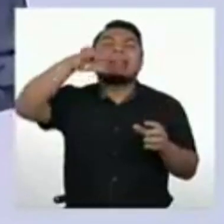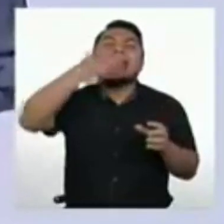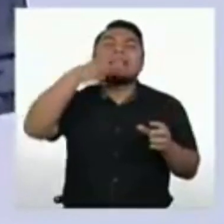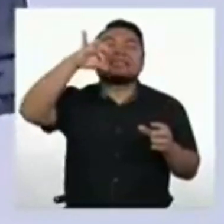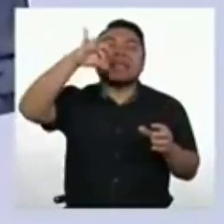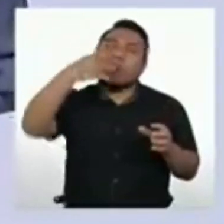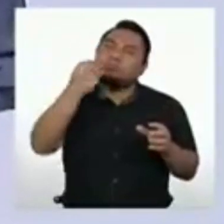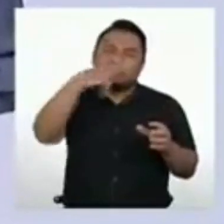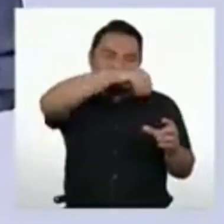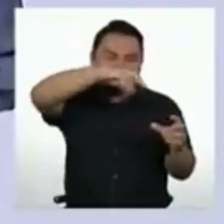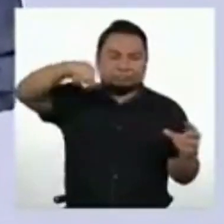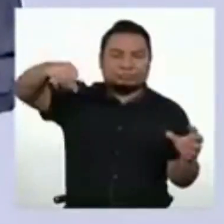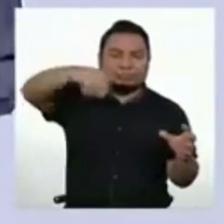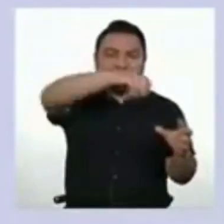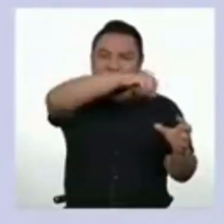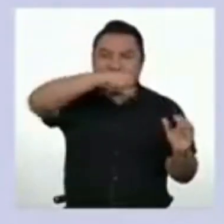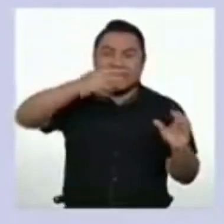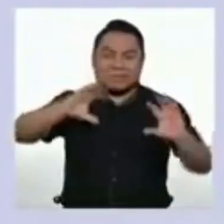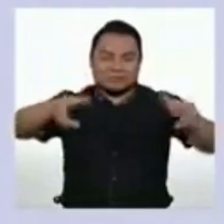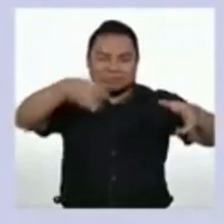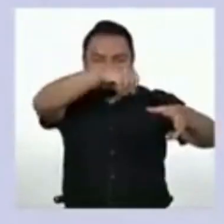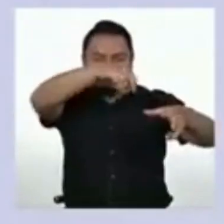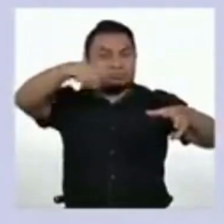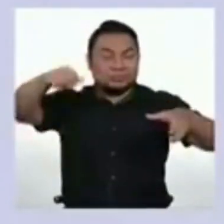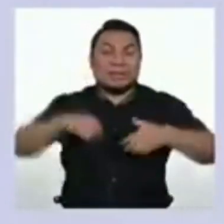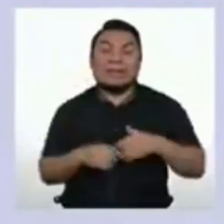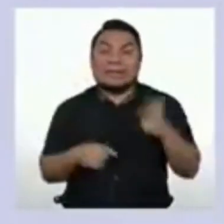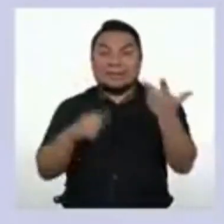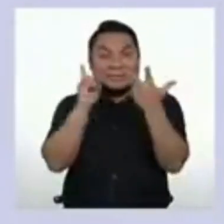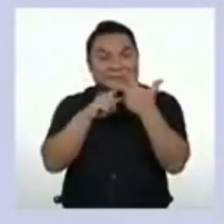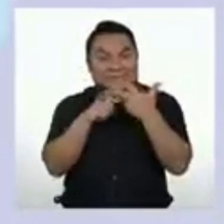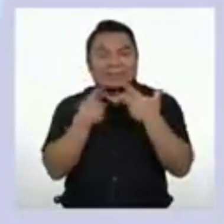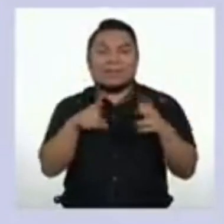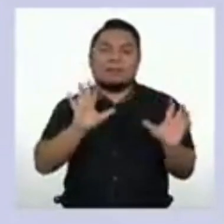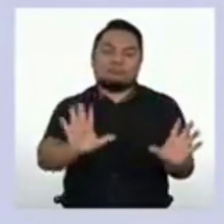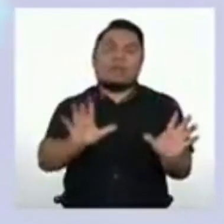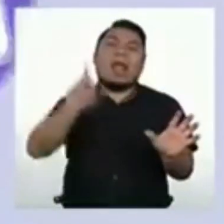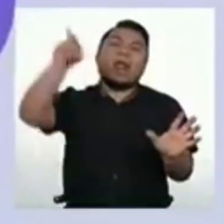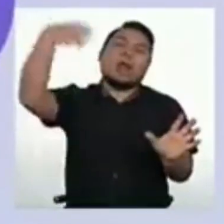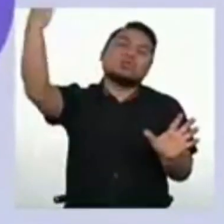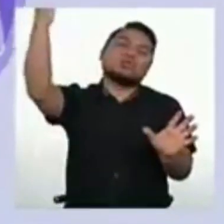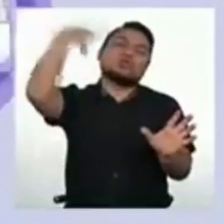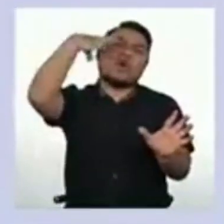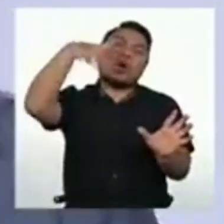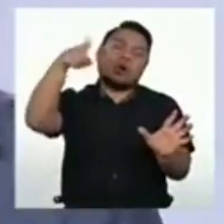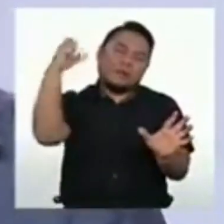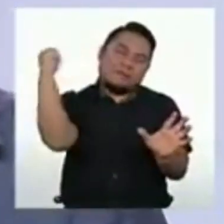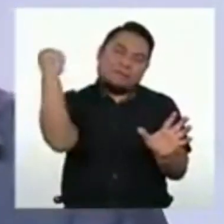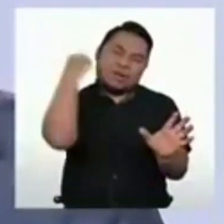ambos lados. Se puede usar sal común. Paso 3. Finalmente se deja secar al sol por 8